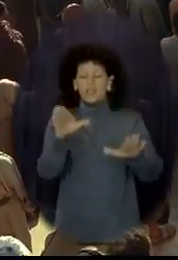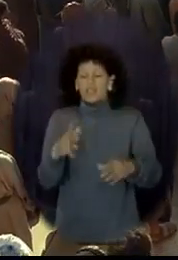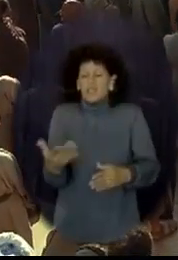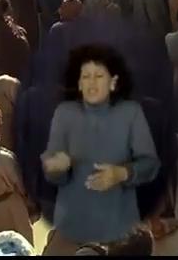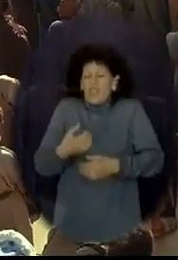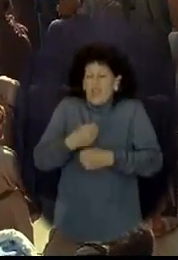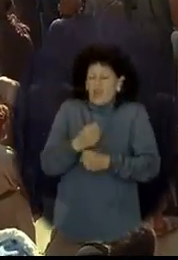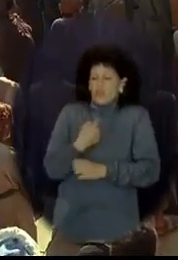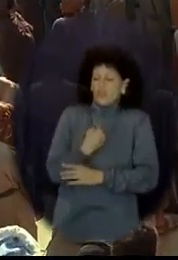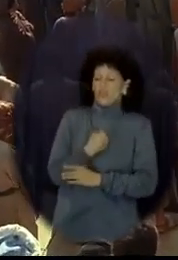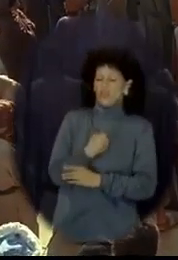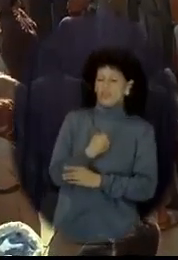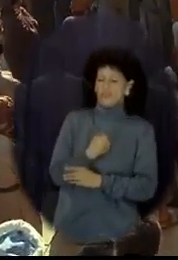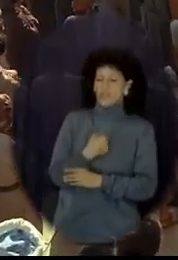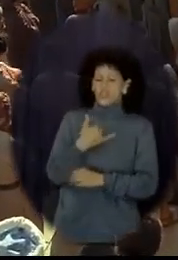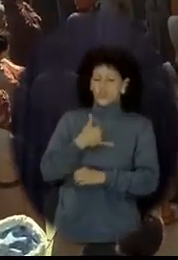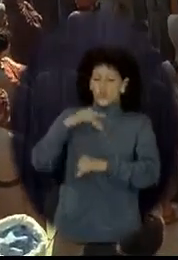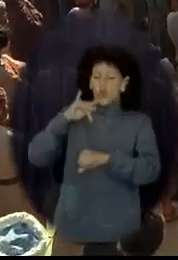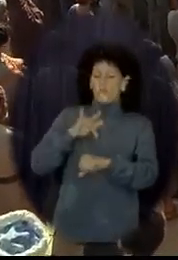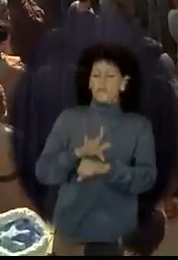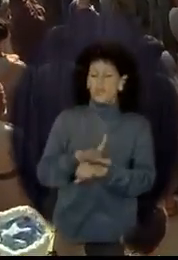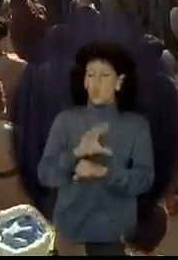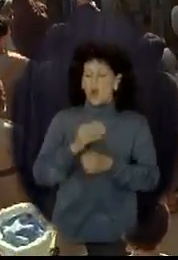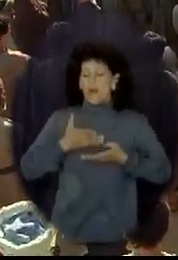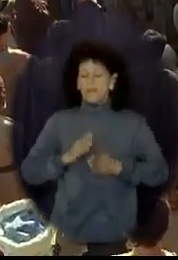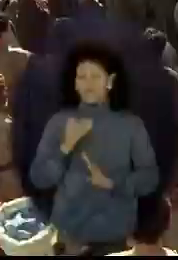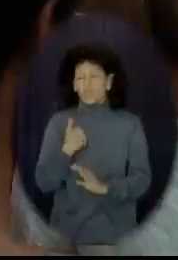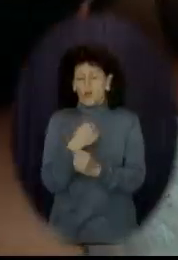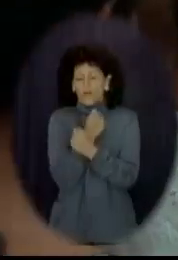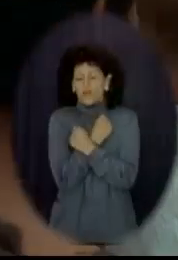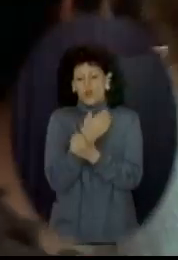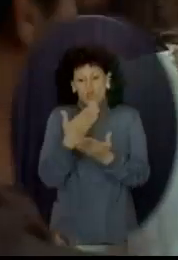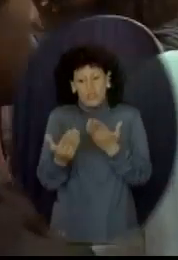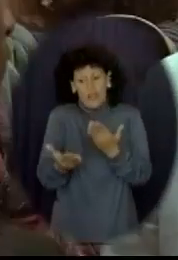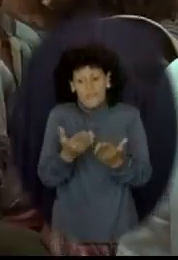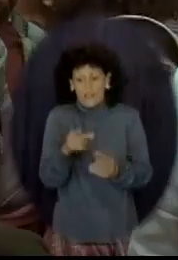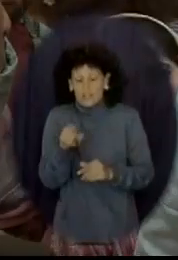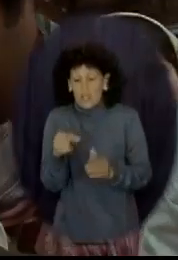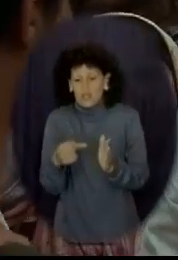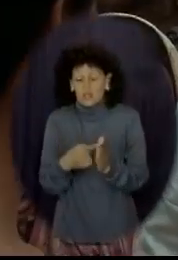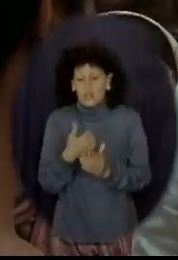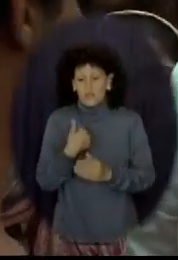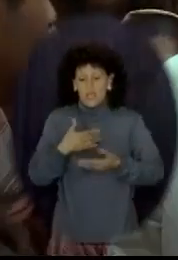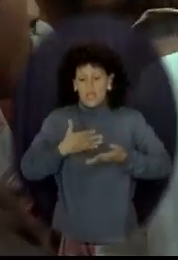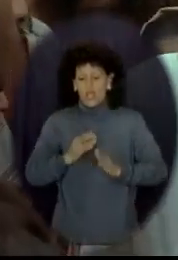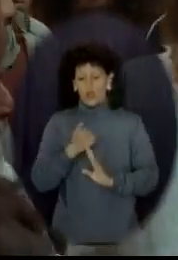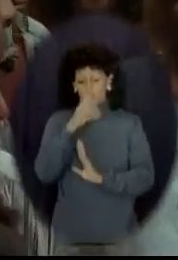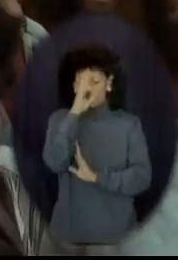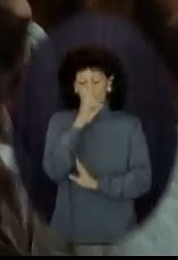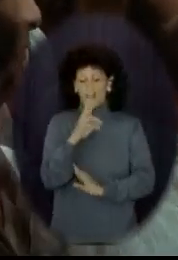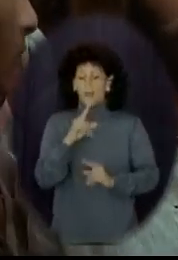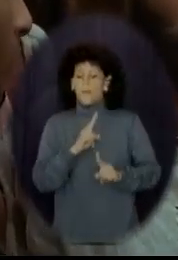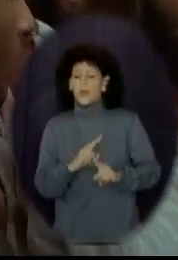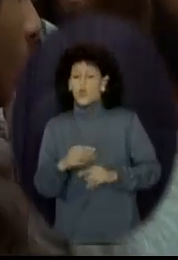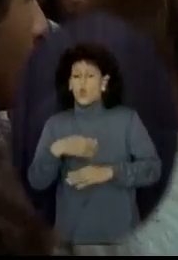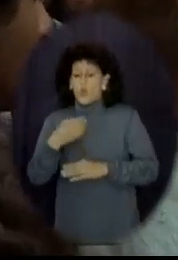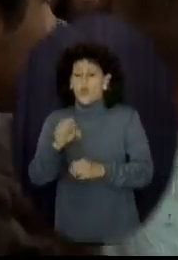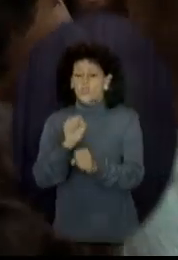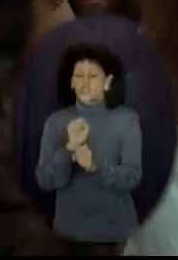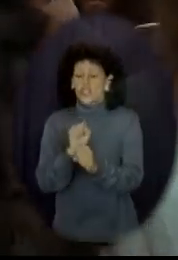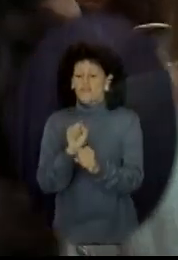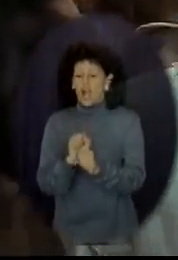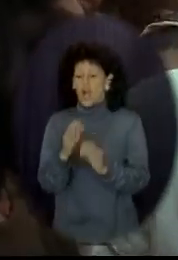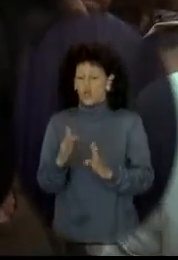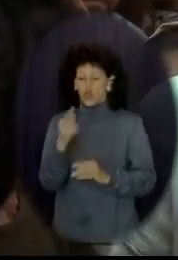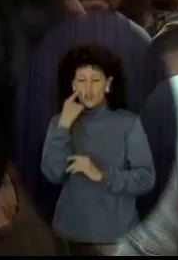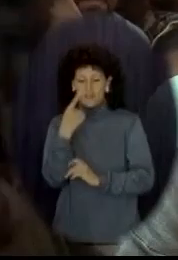haré? Mandaré a mi hijo querido. Tal vez lo respetarán. Pero cuando los labradores